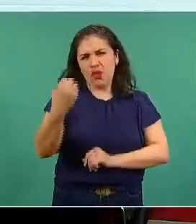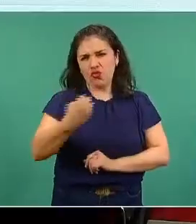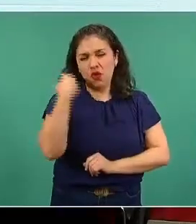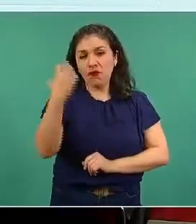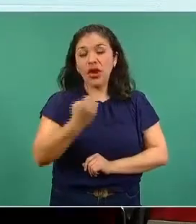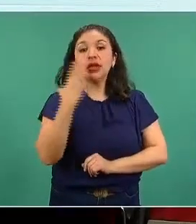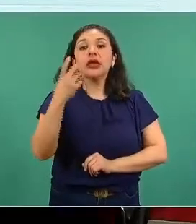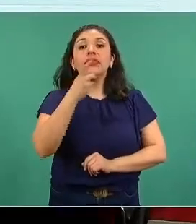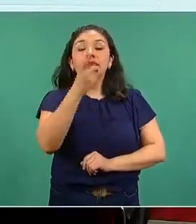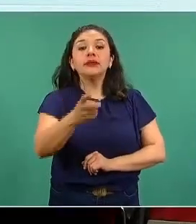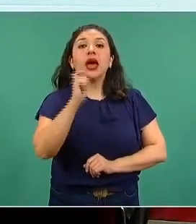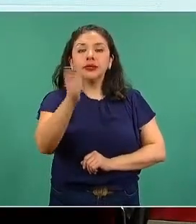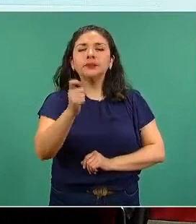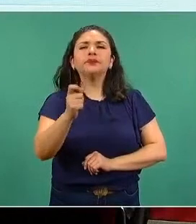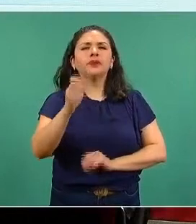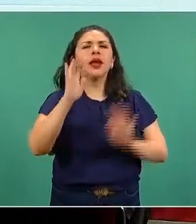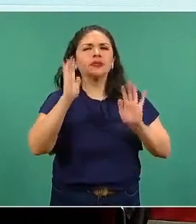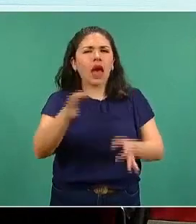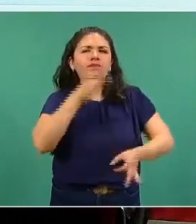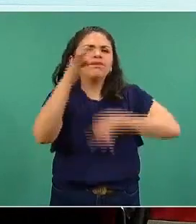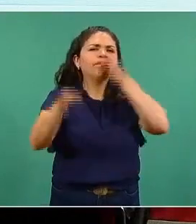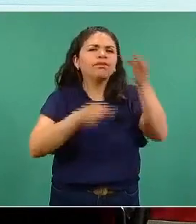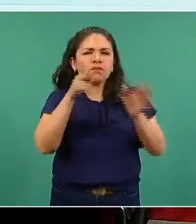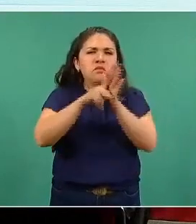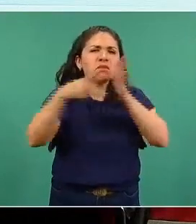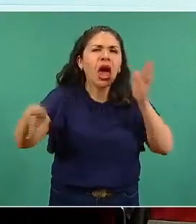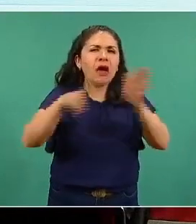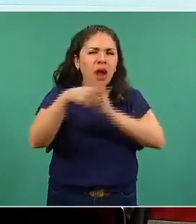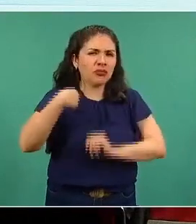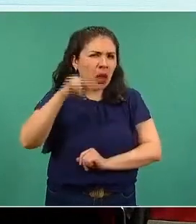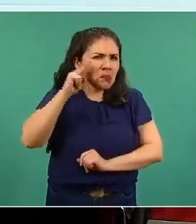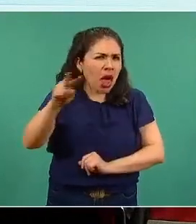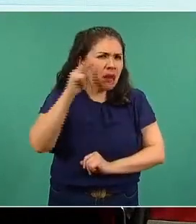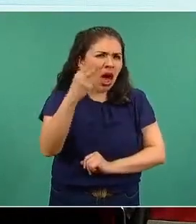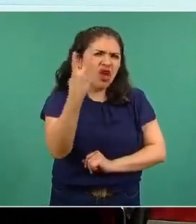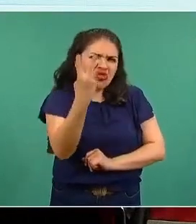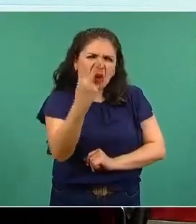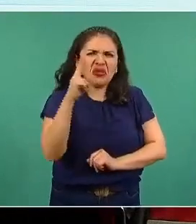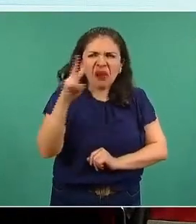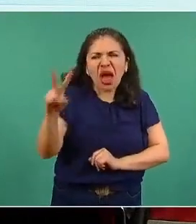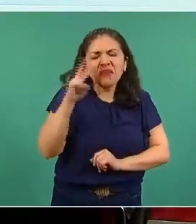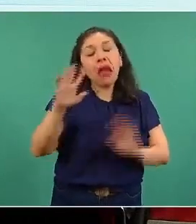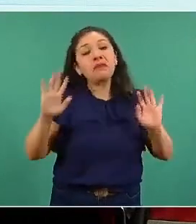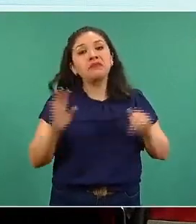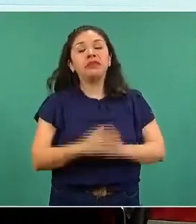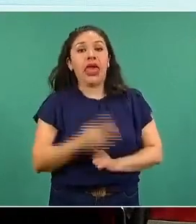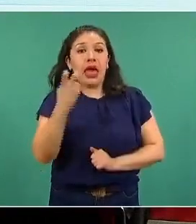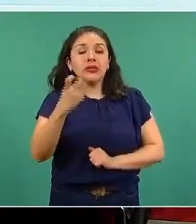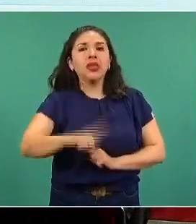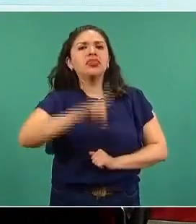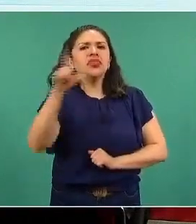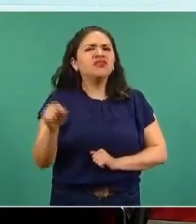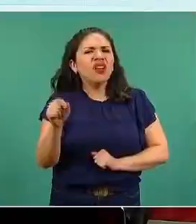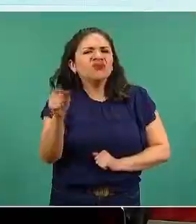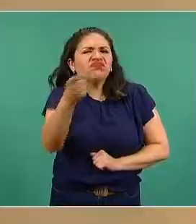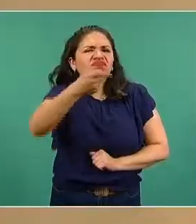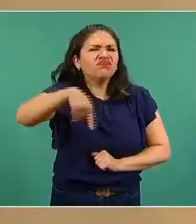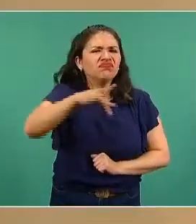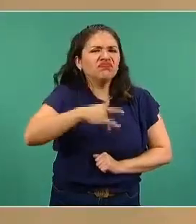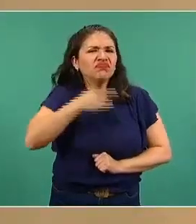matutina, es algo que salió en primeras planas en al menos 2 diarios de circulación nacional y que después se prestó obviamente